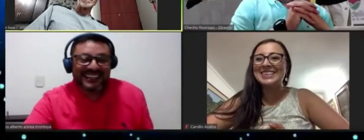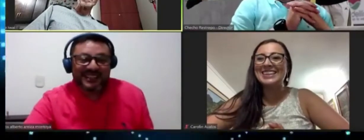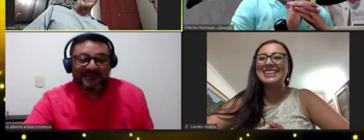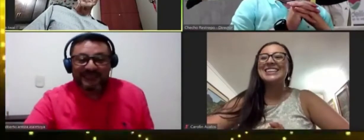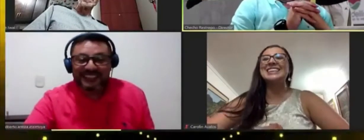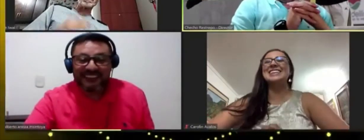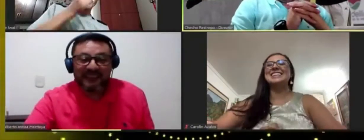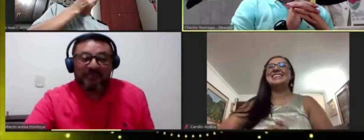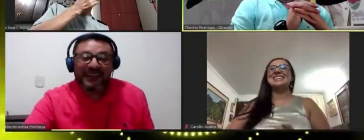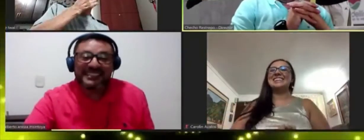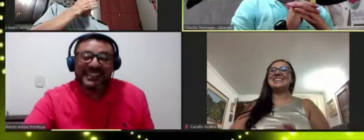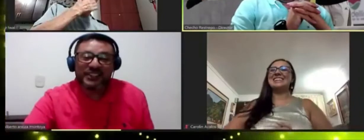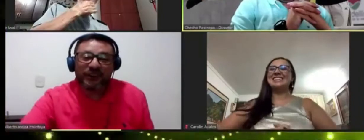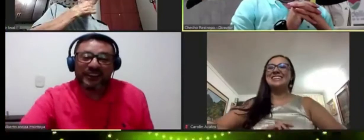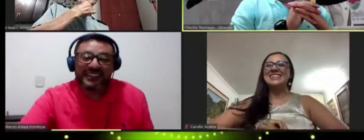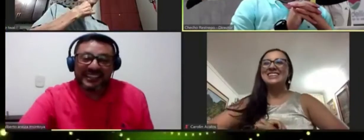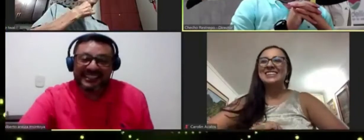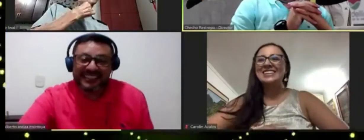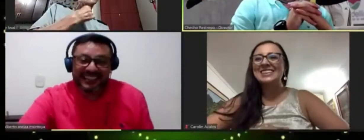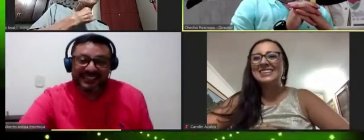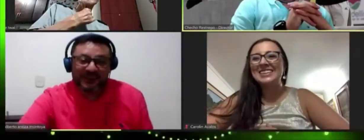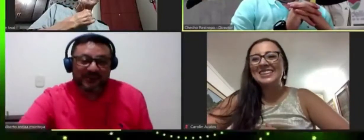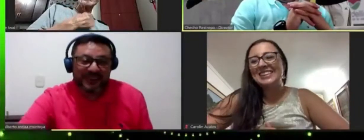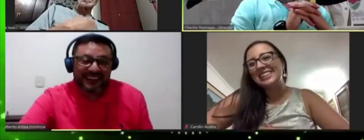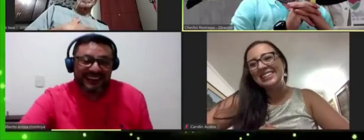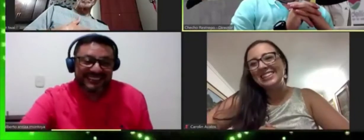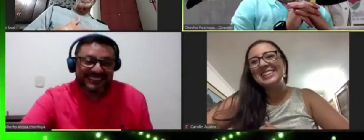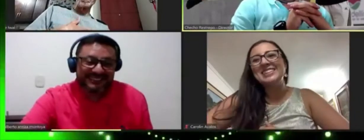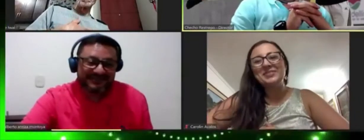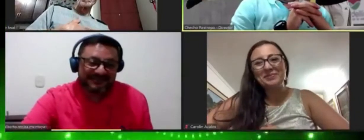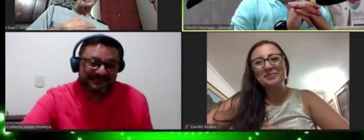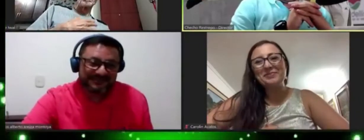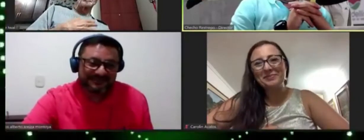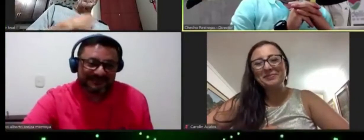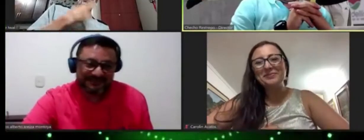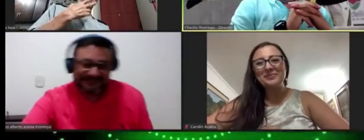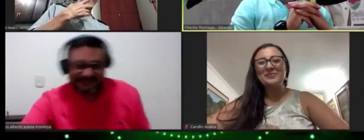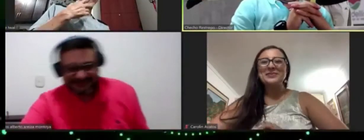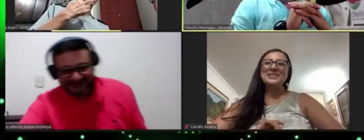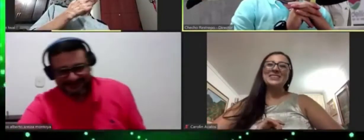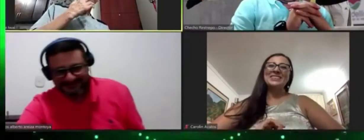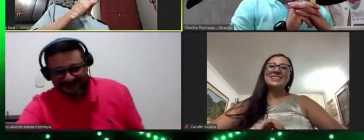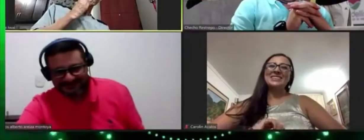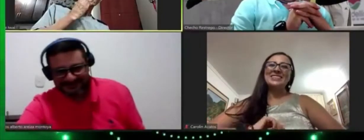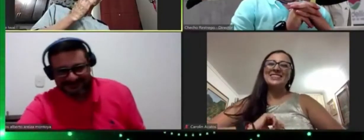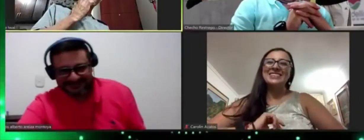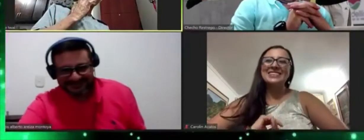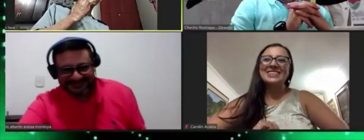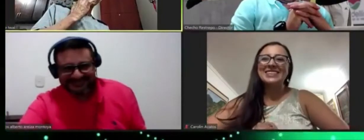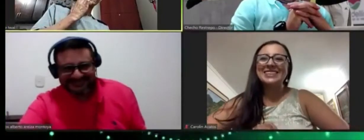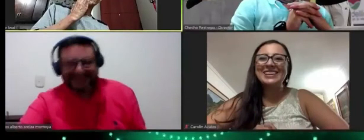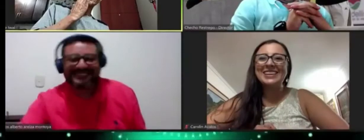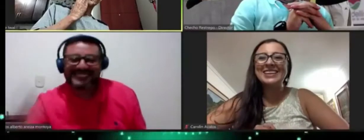De señas. Sabe paisañol y señas colombianas. Después de eso.